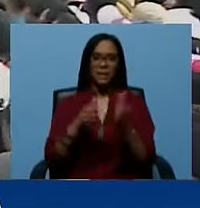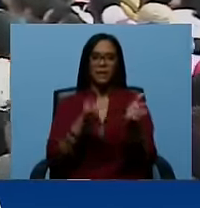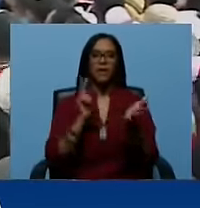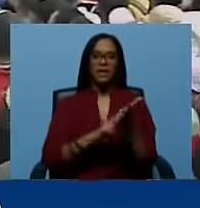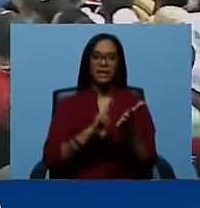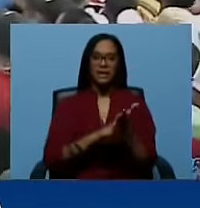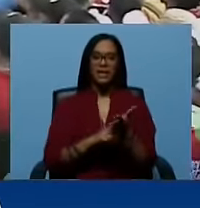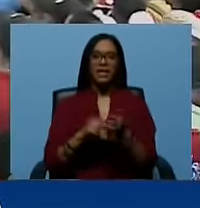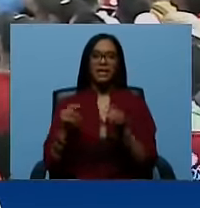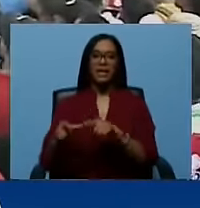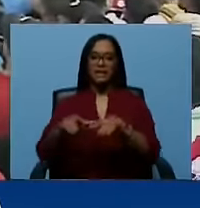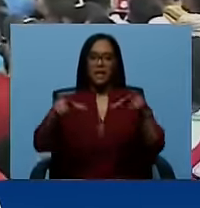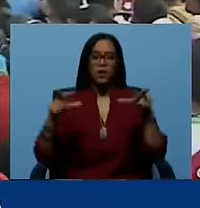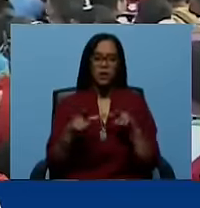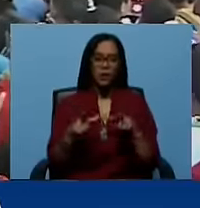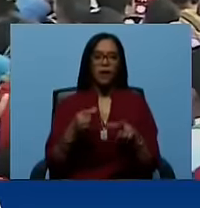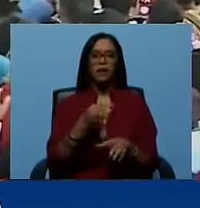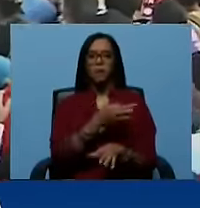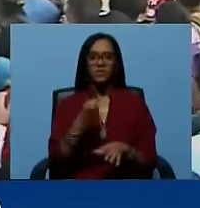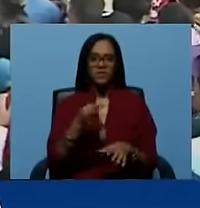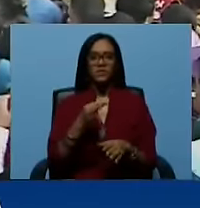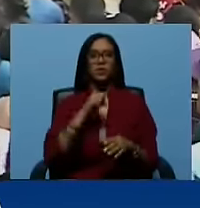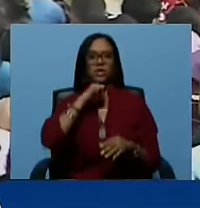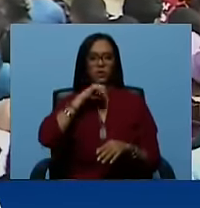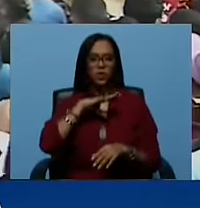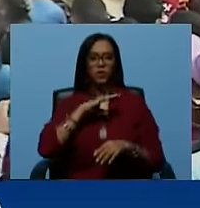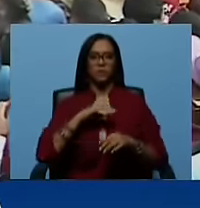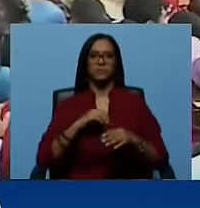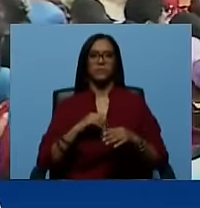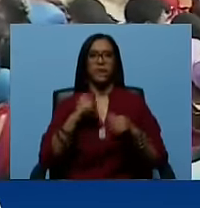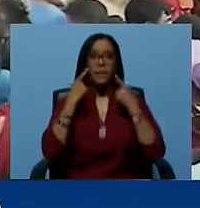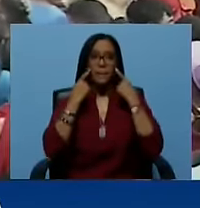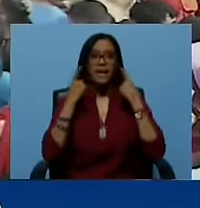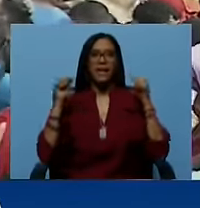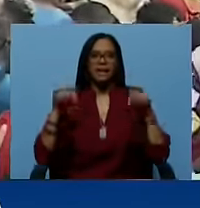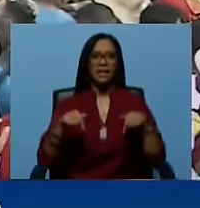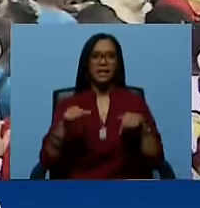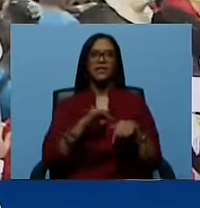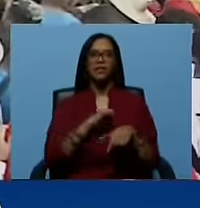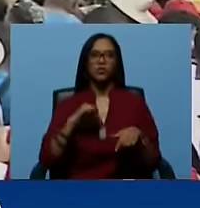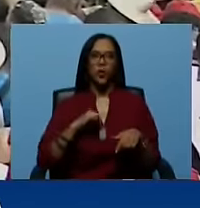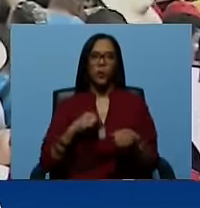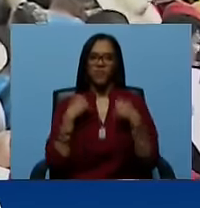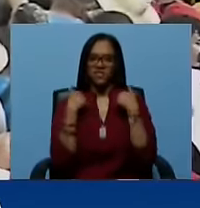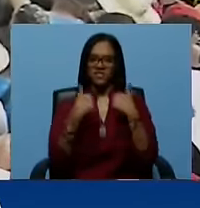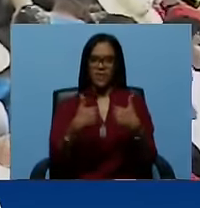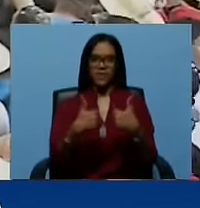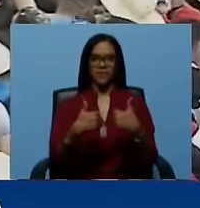este es el lado correcto de la historia. Vean que aquí somos chéveres,